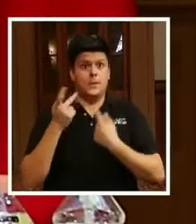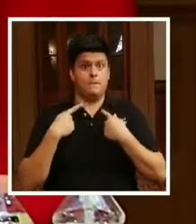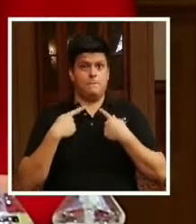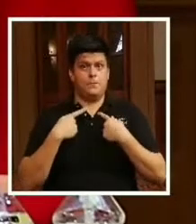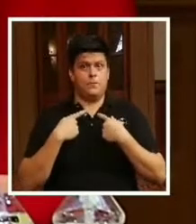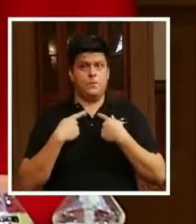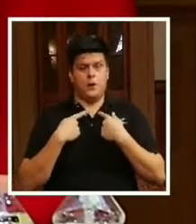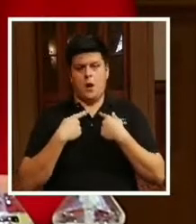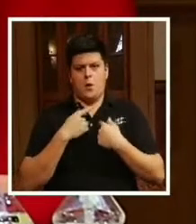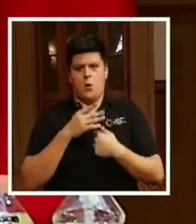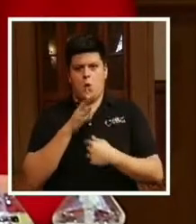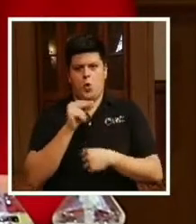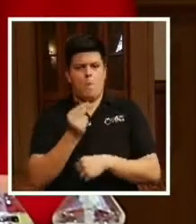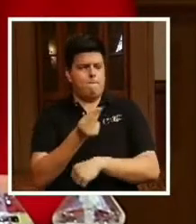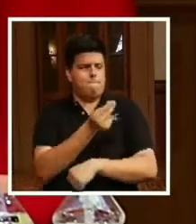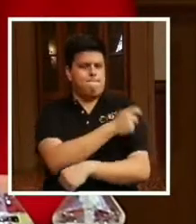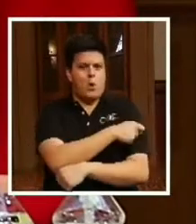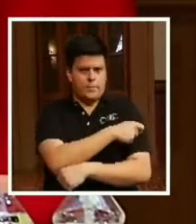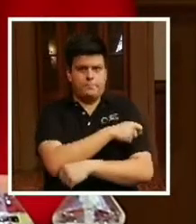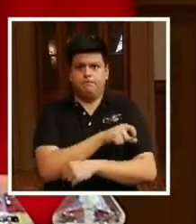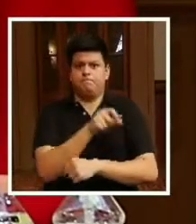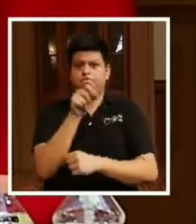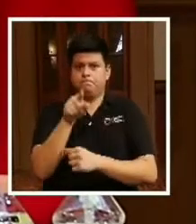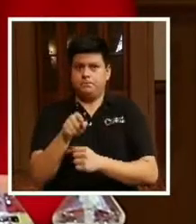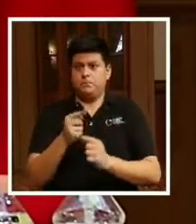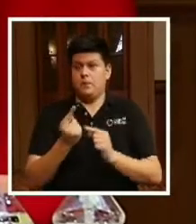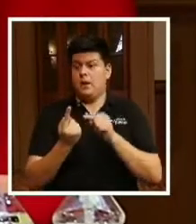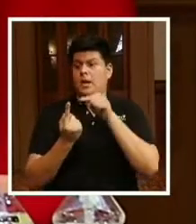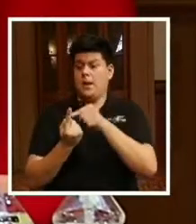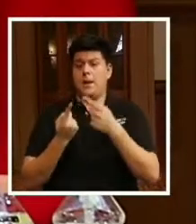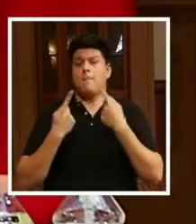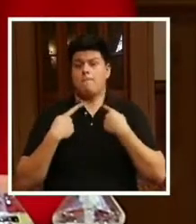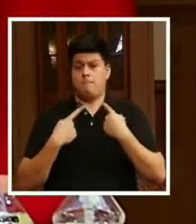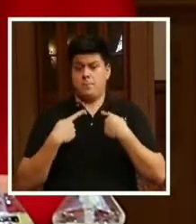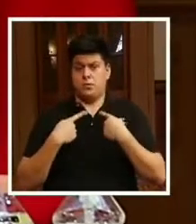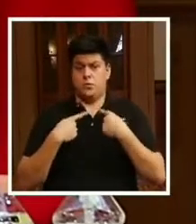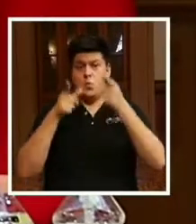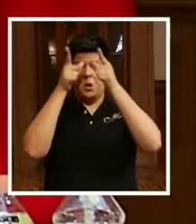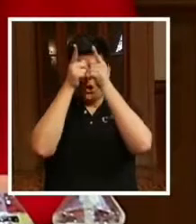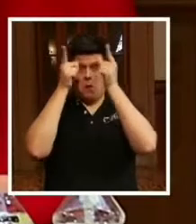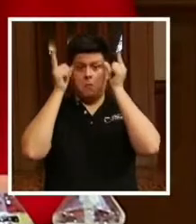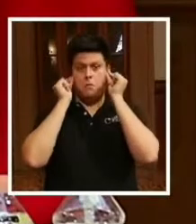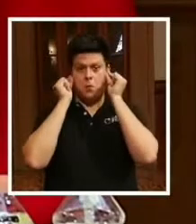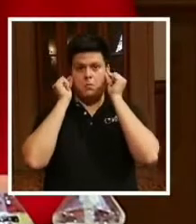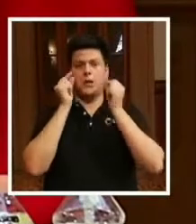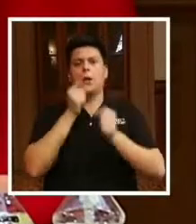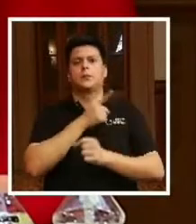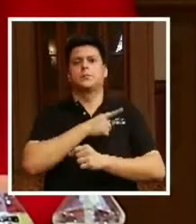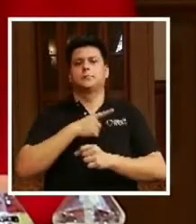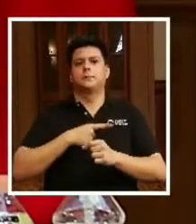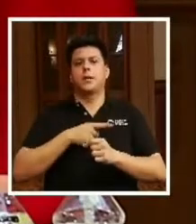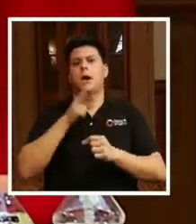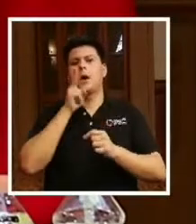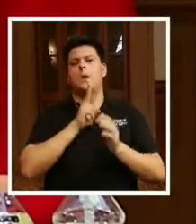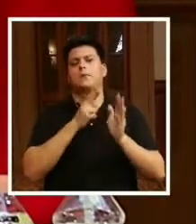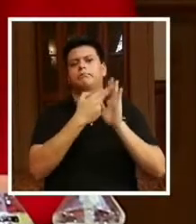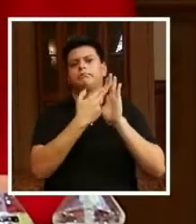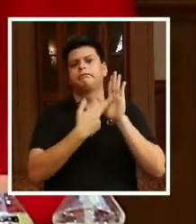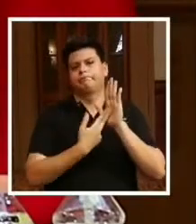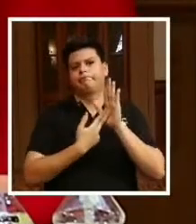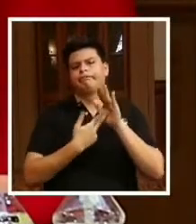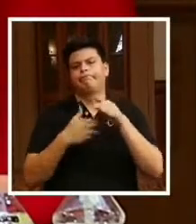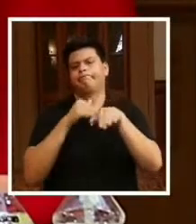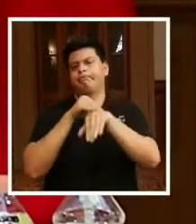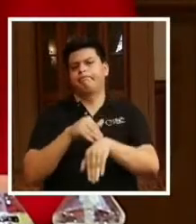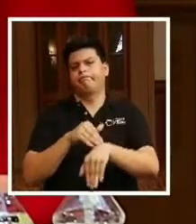haya sido recibido y también se procederá administrativamente con lo que conduzca de acuerdo al resultado pero